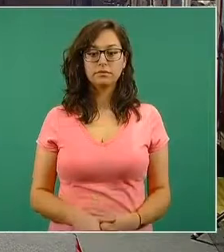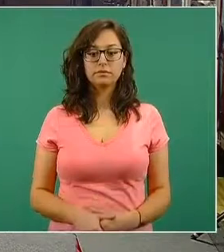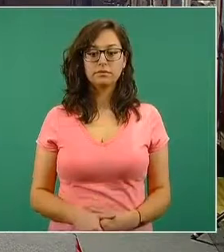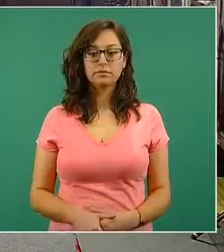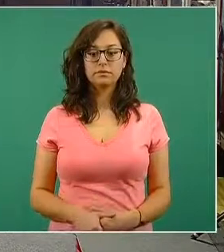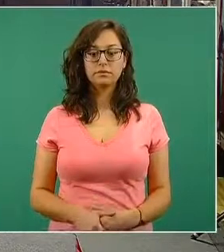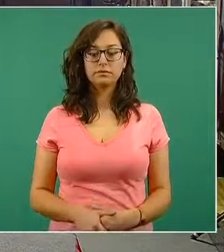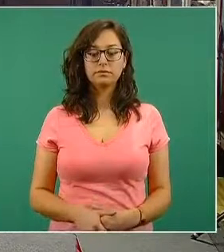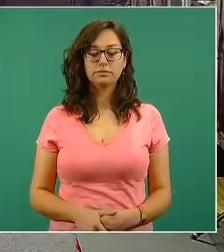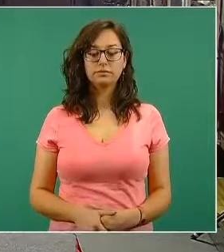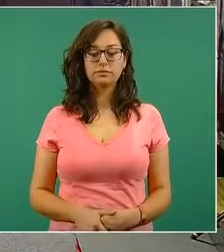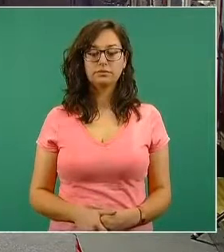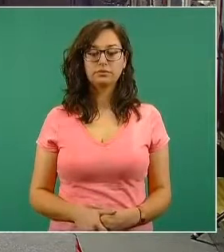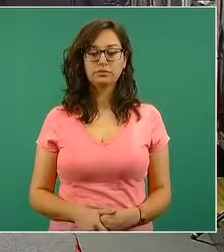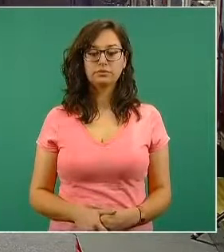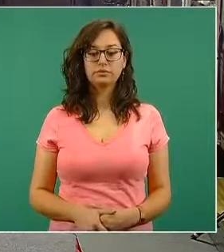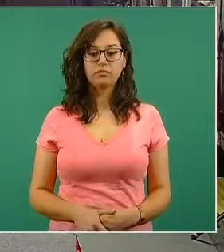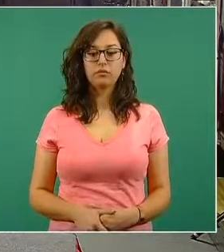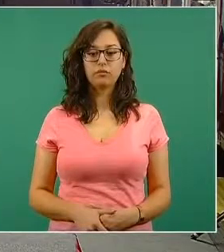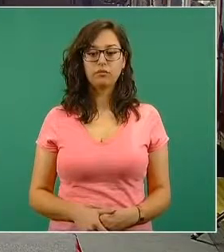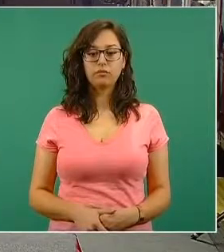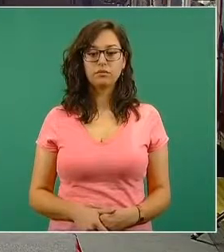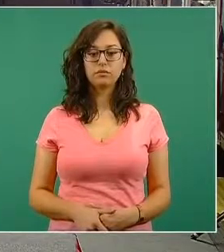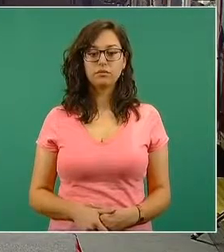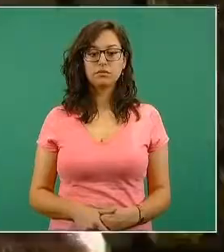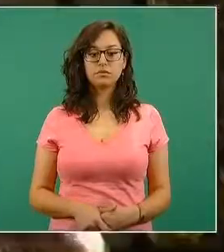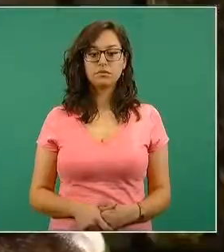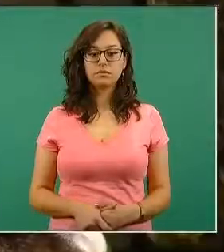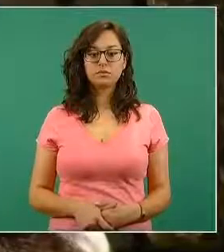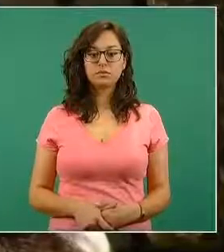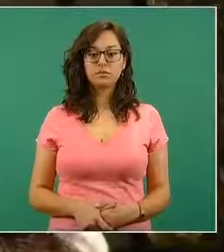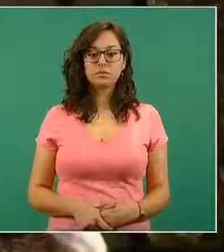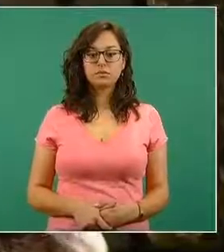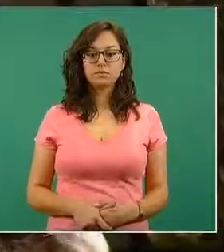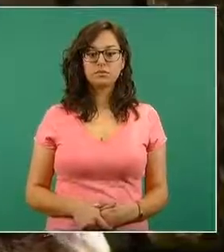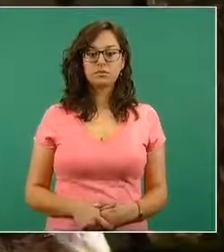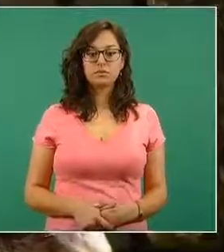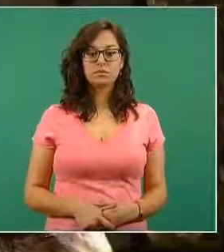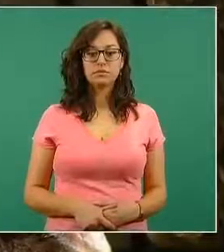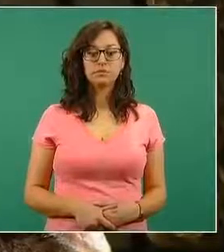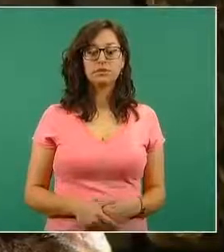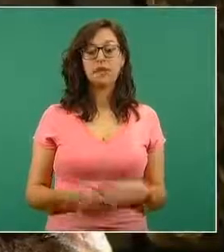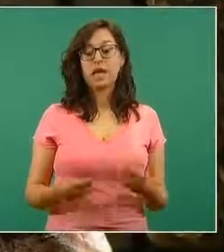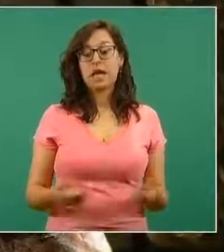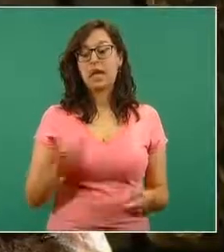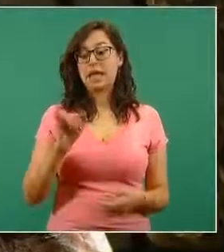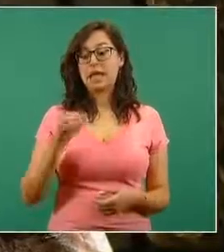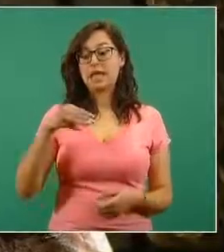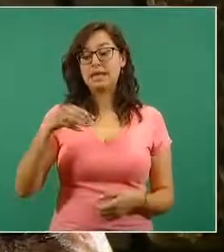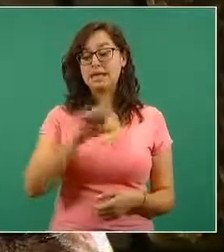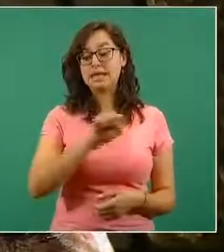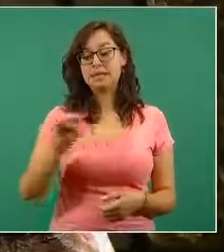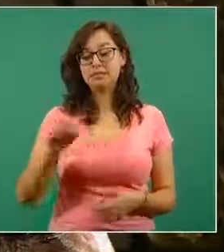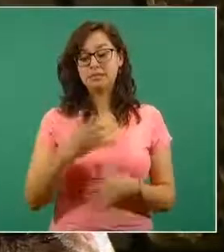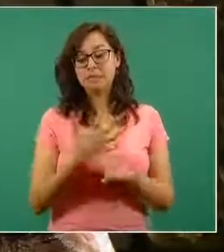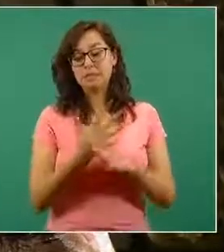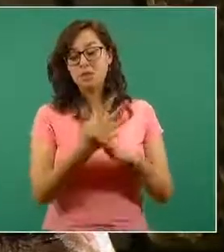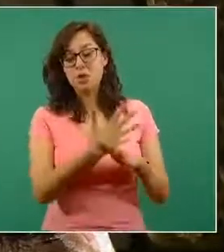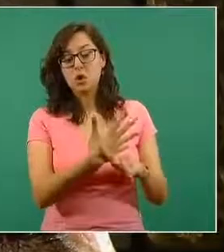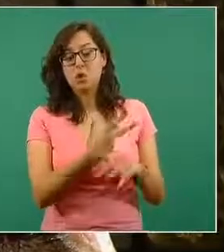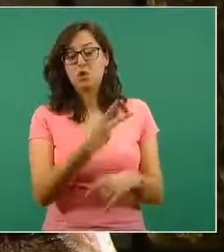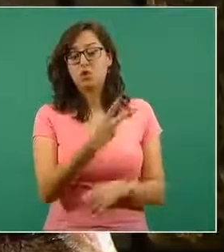El IMSS reportó que 251 residentes podían